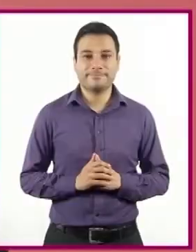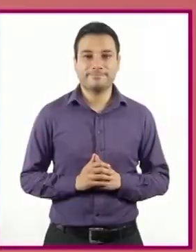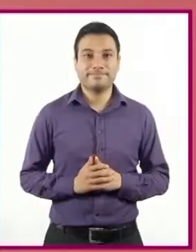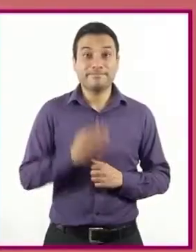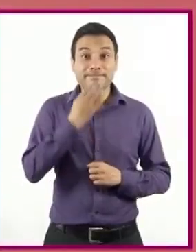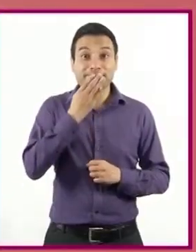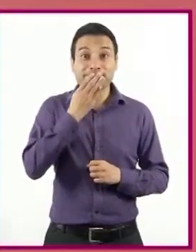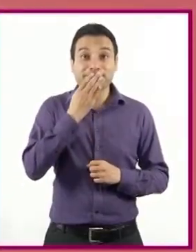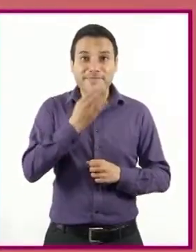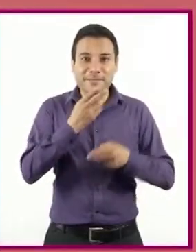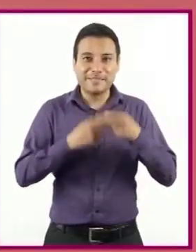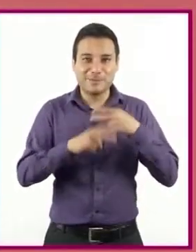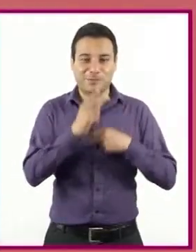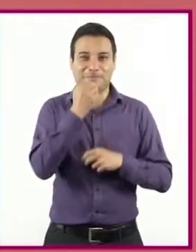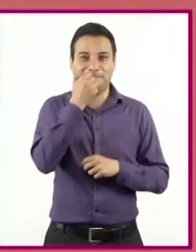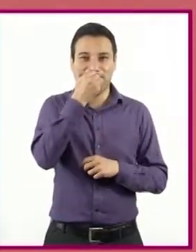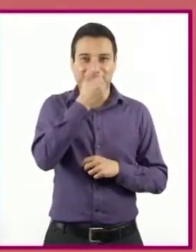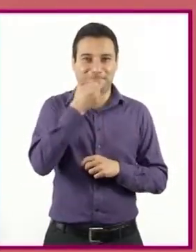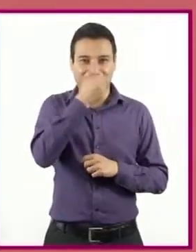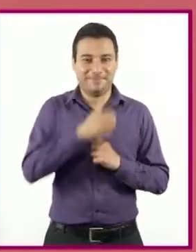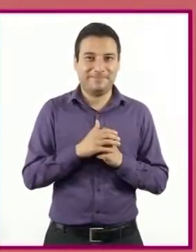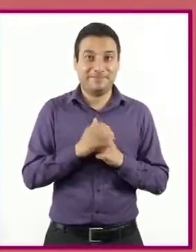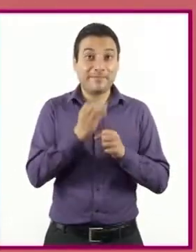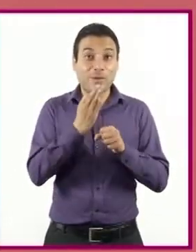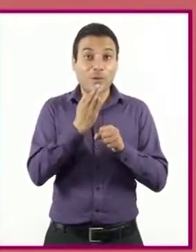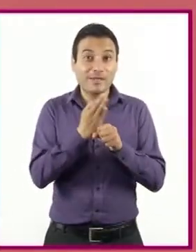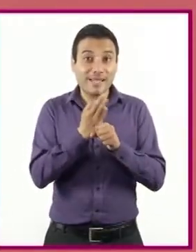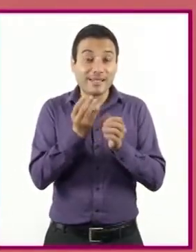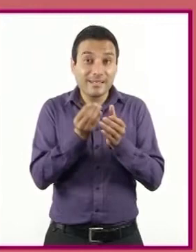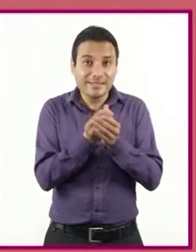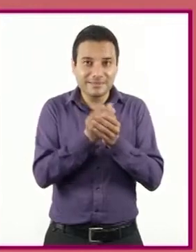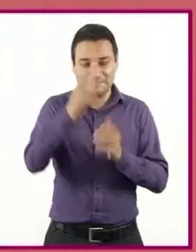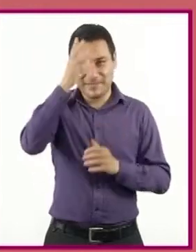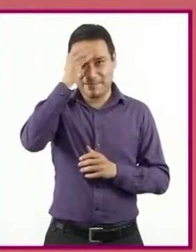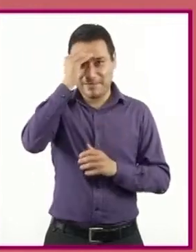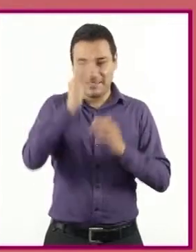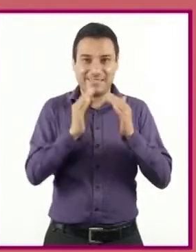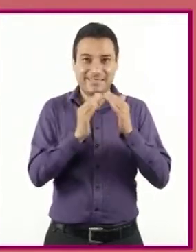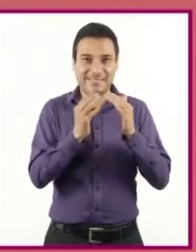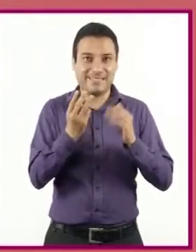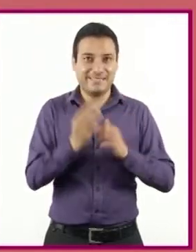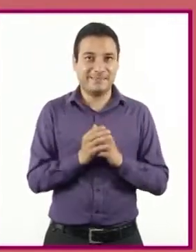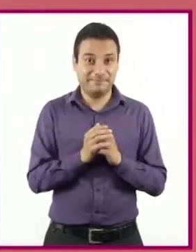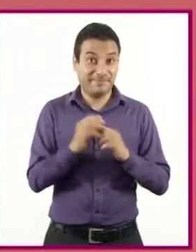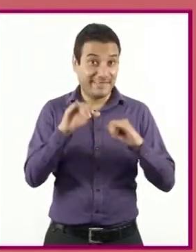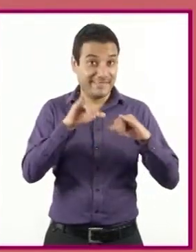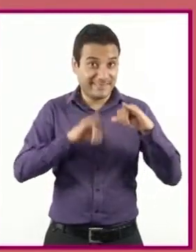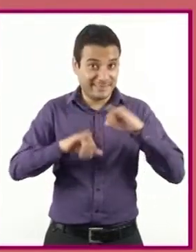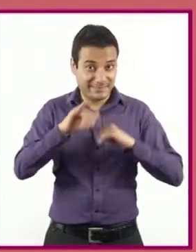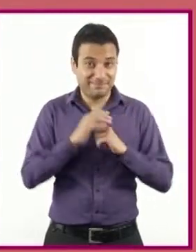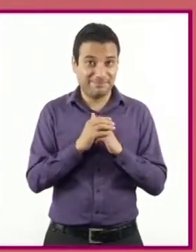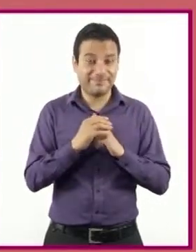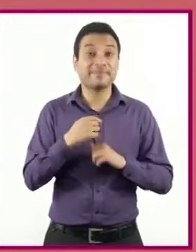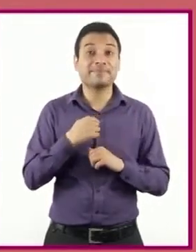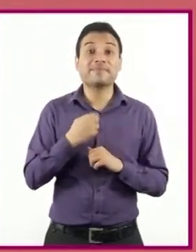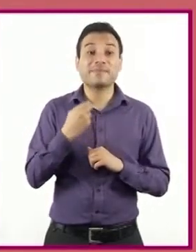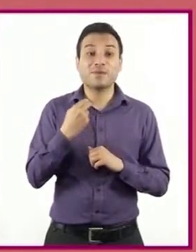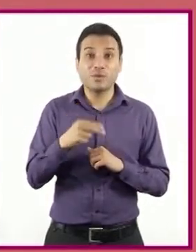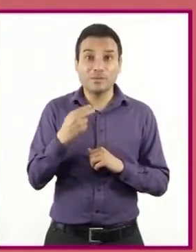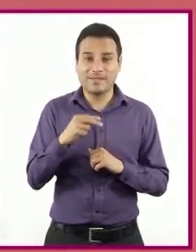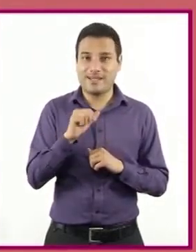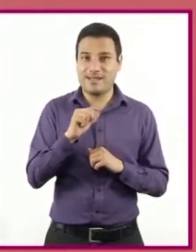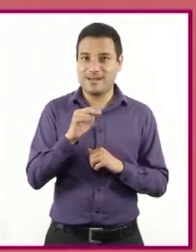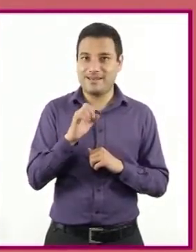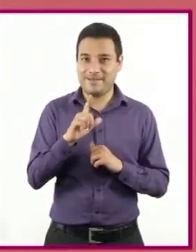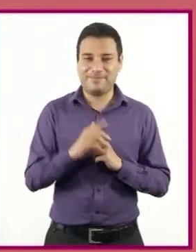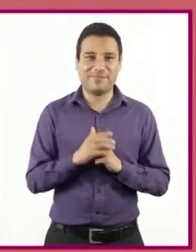Bienvenidas y bienvenidos, alumnas y alumnos, a una sesión más de Aprende en Casa 3 de la asignatura de Ciencias Química. Mi nombre es Anel Vázquez